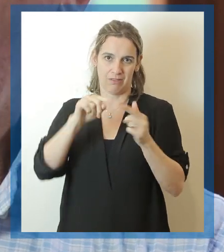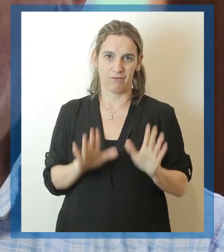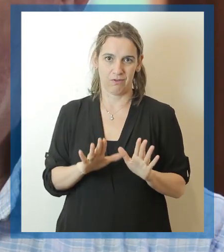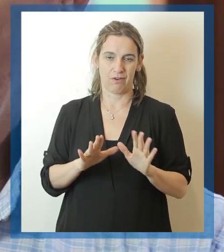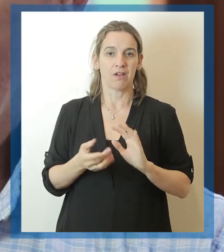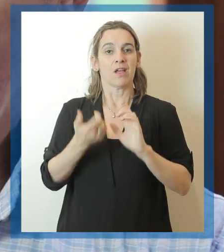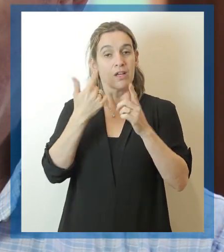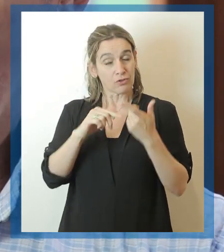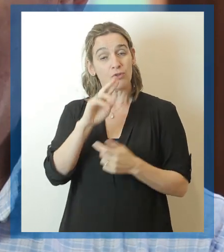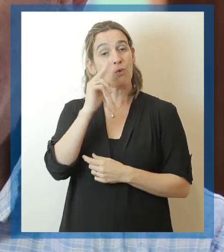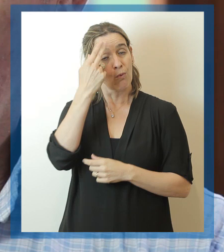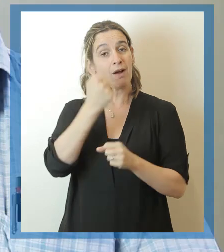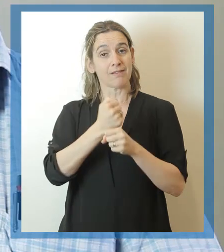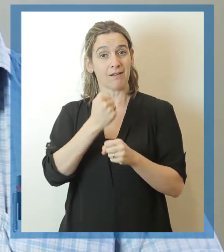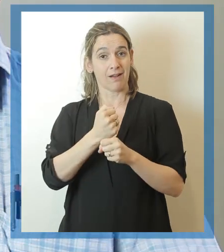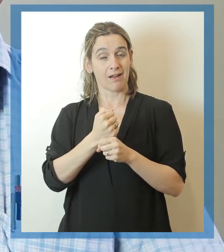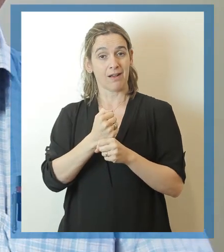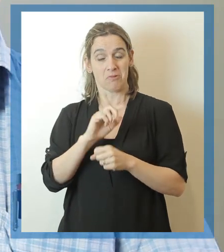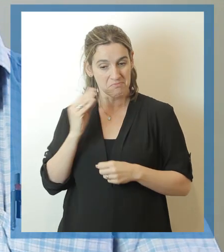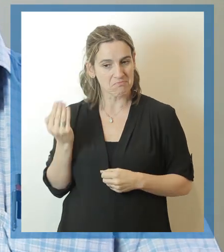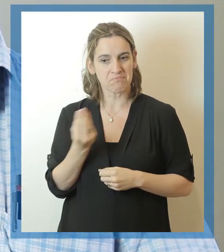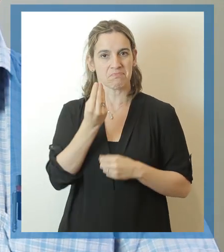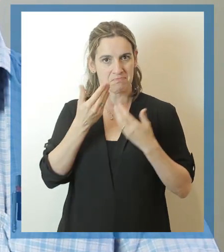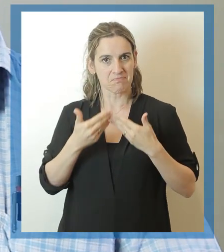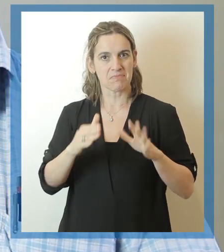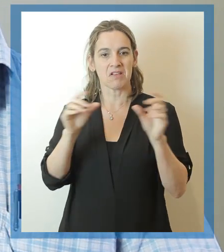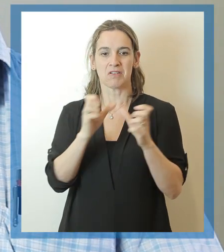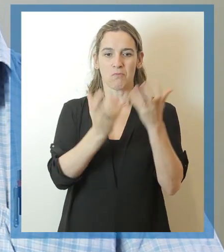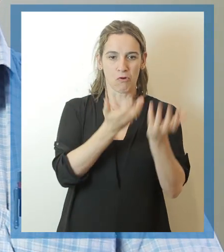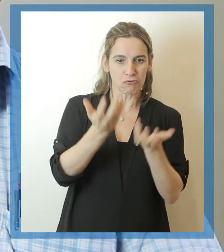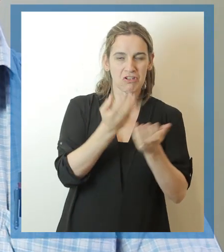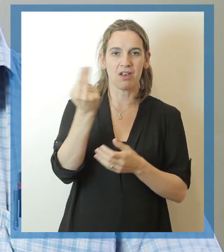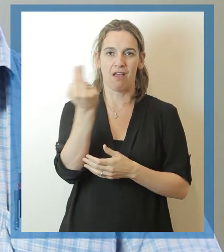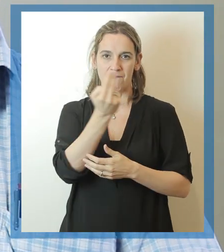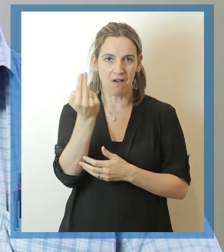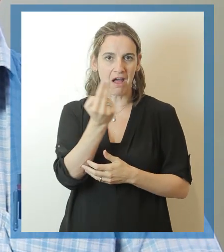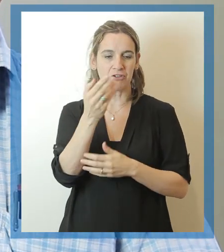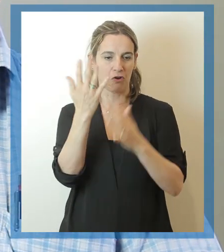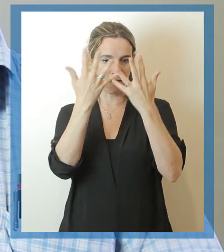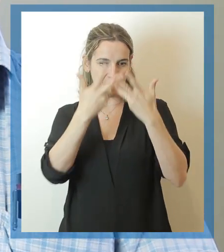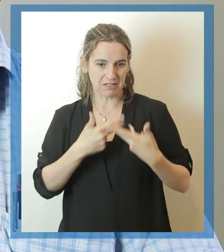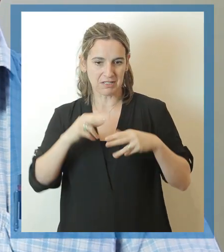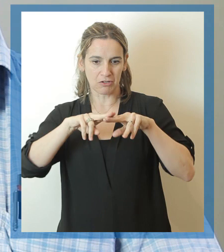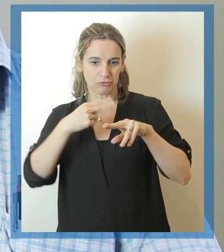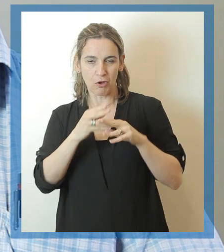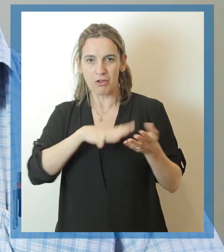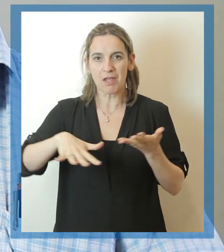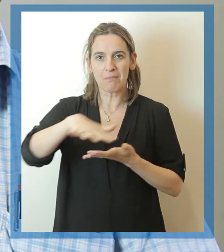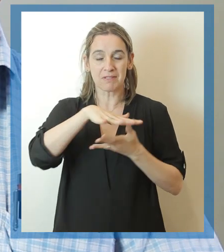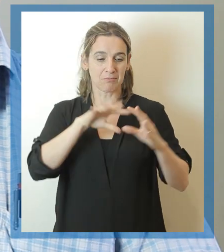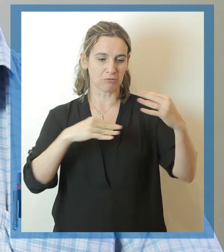canales de lograr ese objetivo. Sin embargo, con Uruguay Trabaja pudimos llevar adelante una cocina,